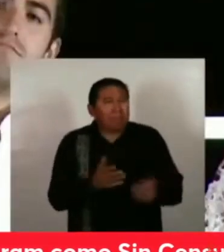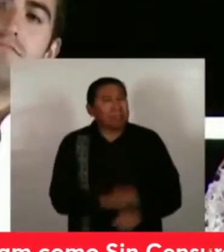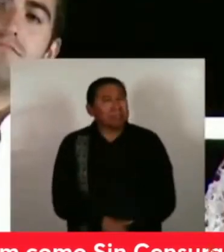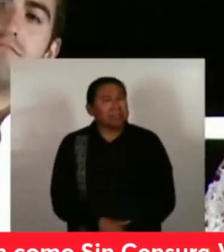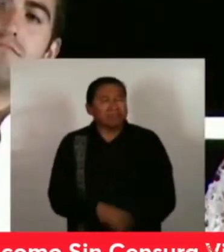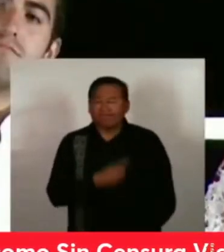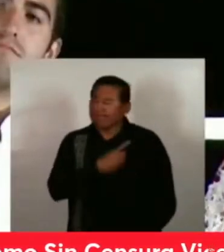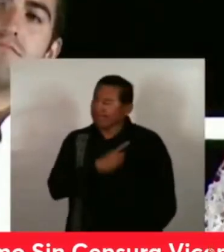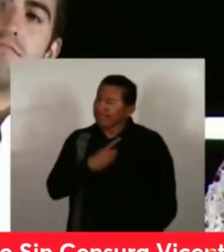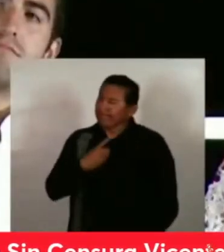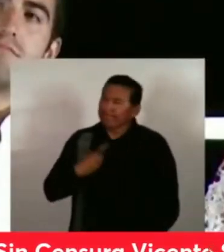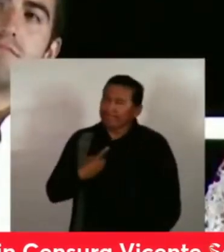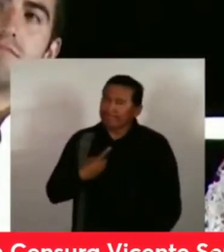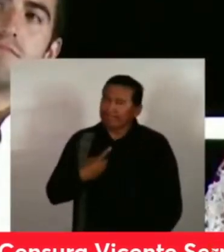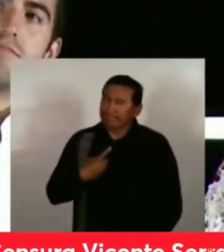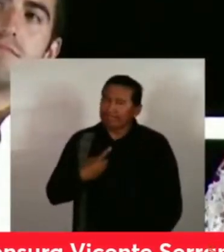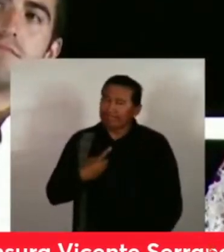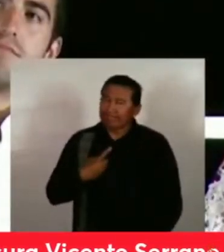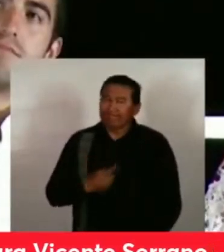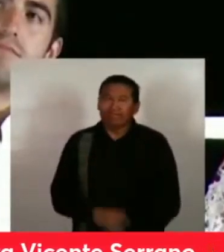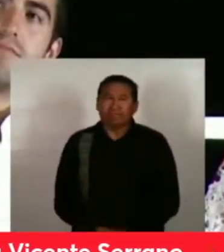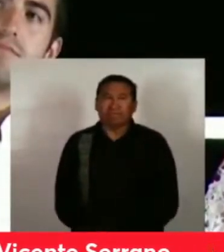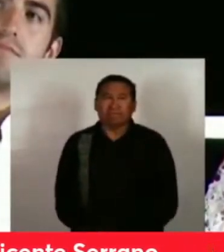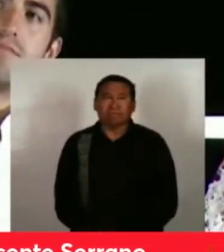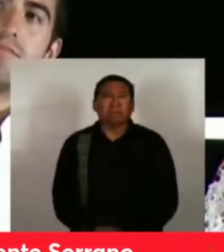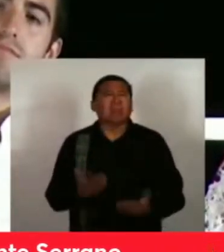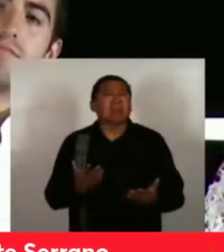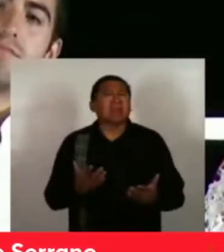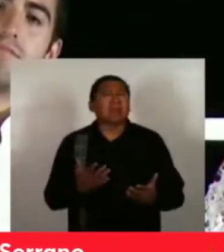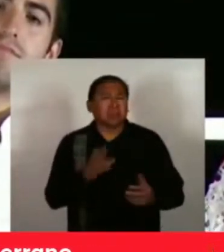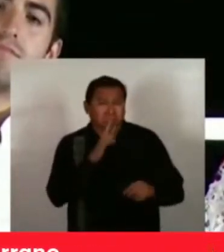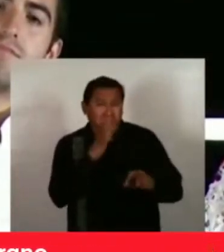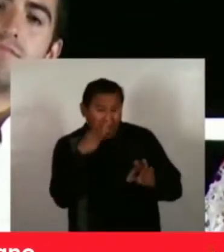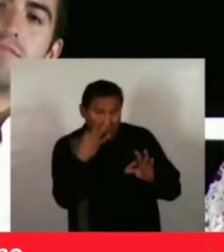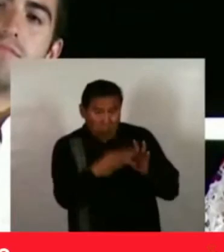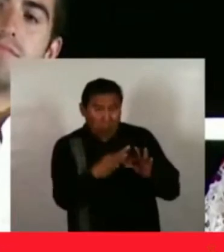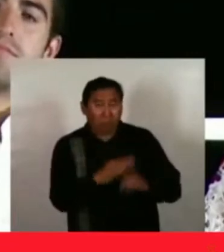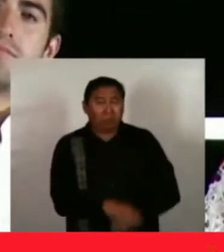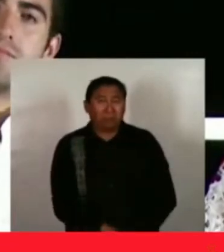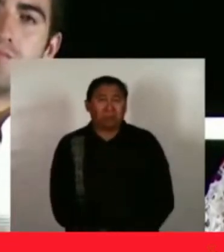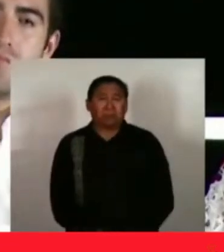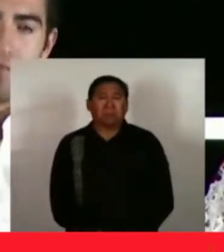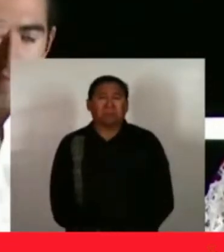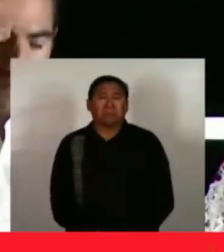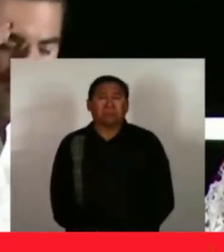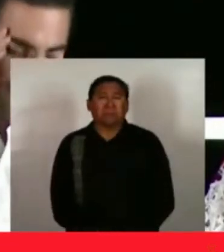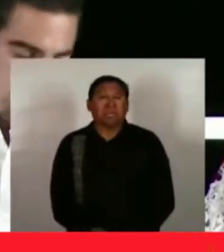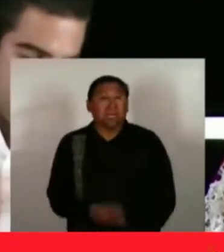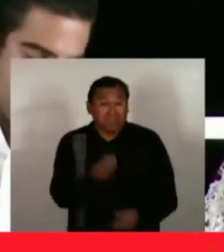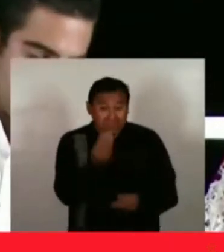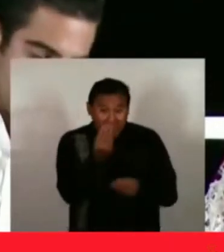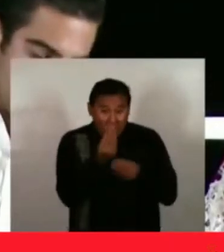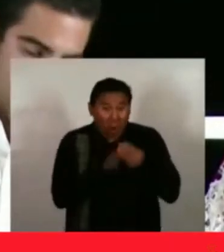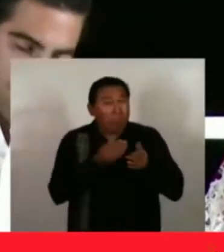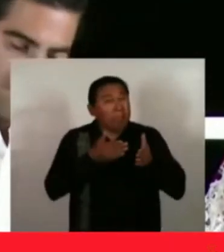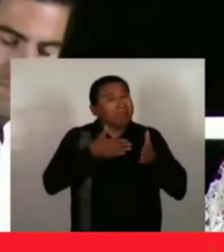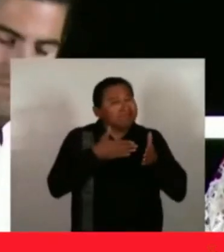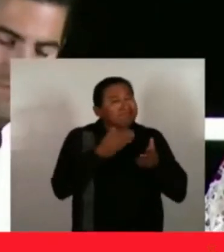ser así, ¿eh? Debería de ser de los dos. Pero nos encargamos también de que la comida siempre